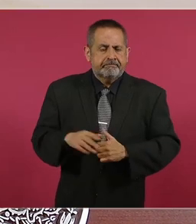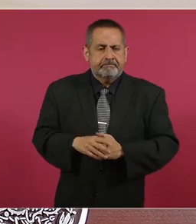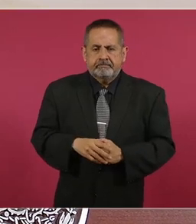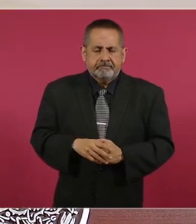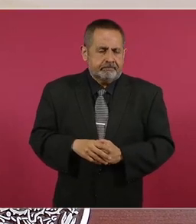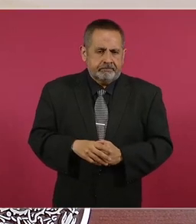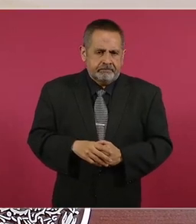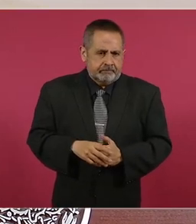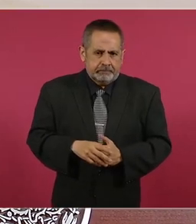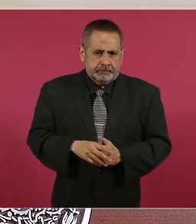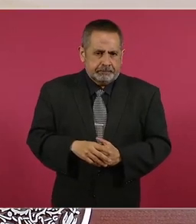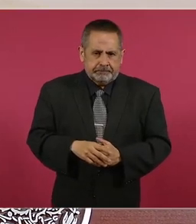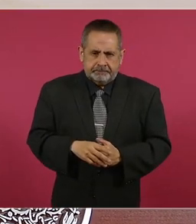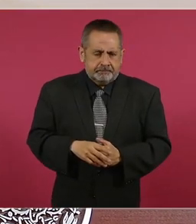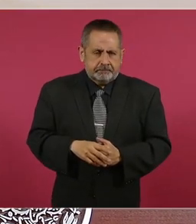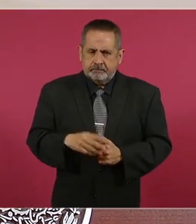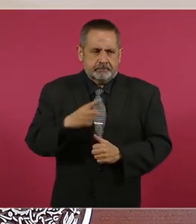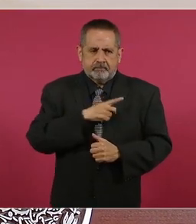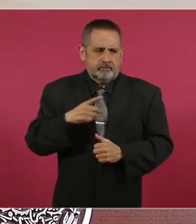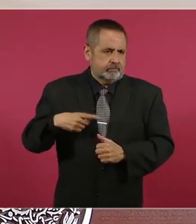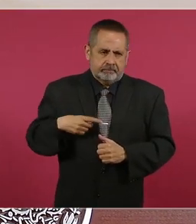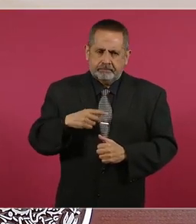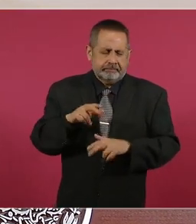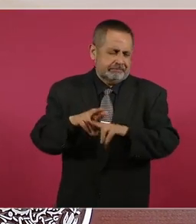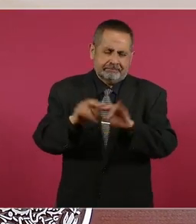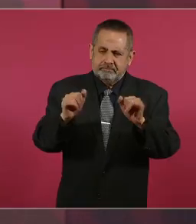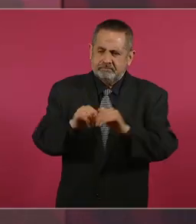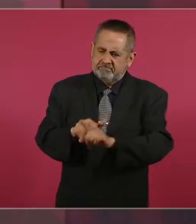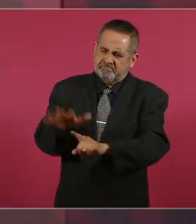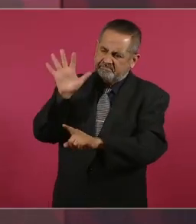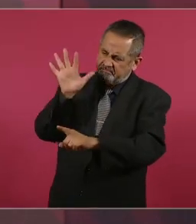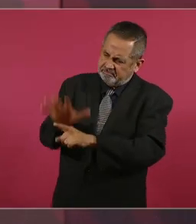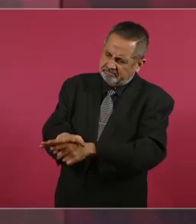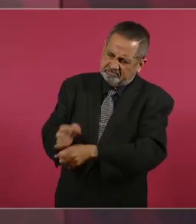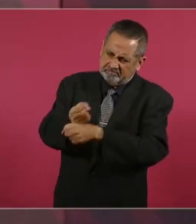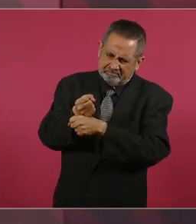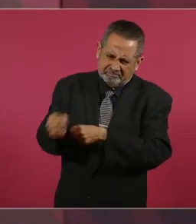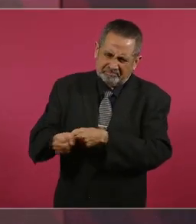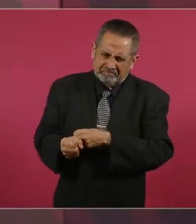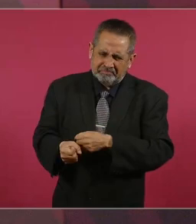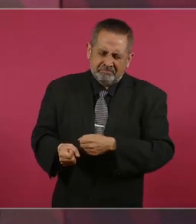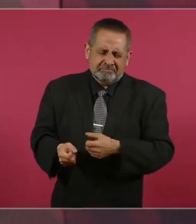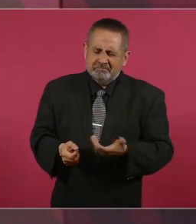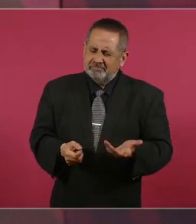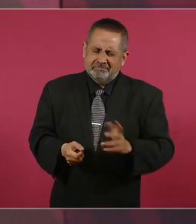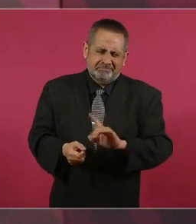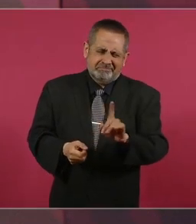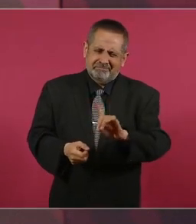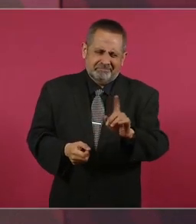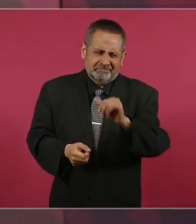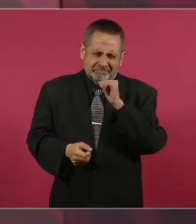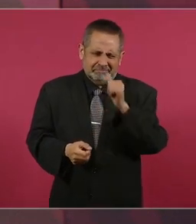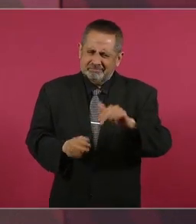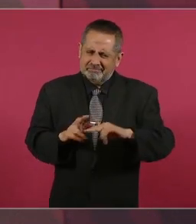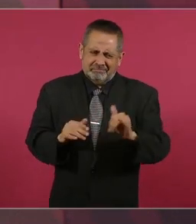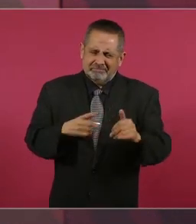nadie, ¿no?, merece ser golpeado, agredido.